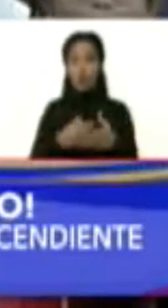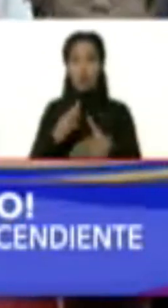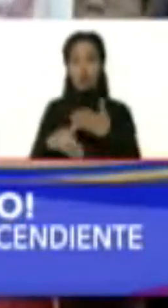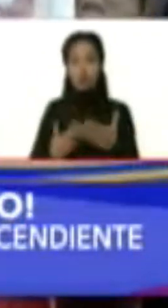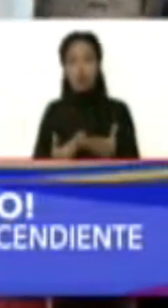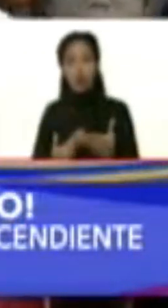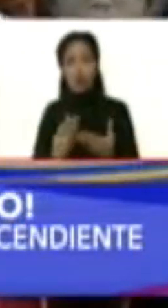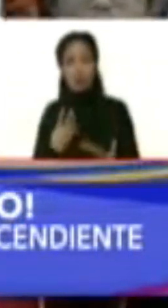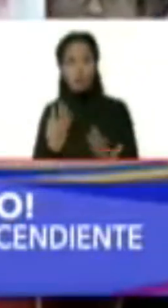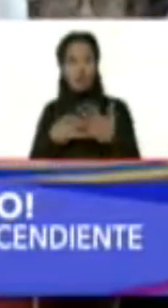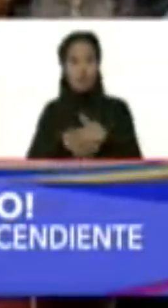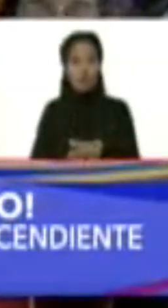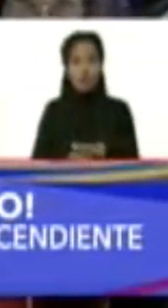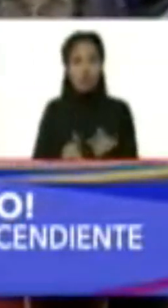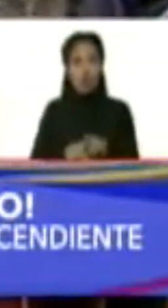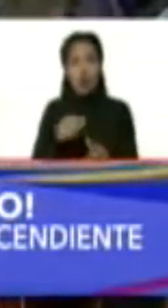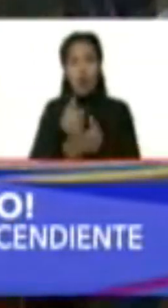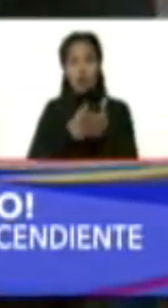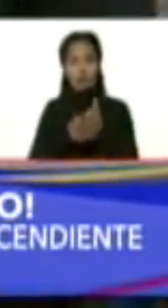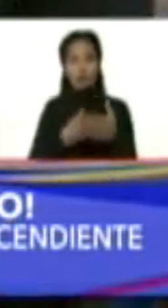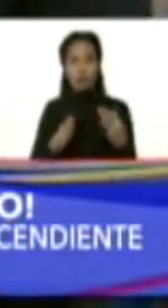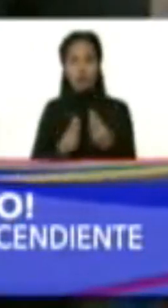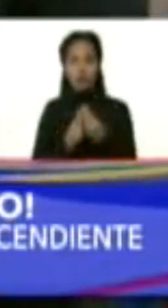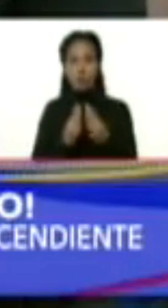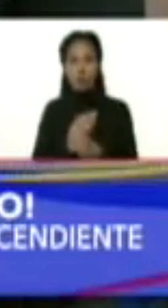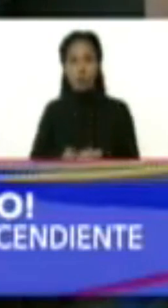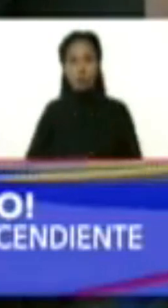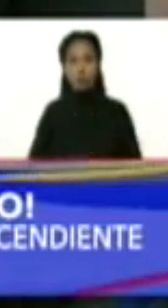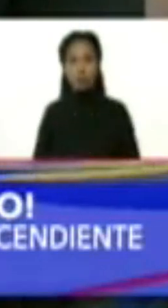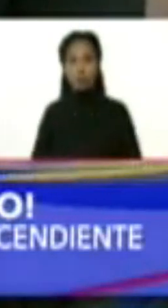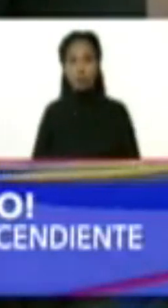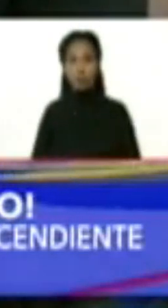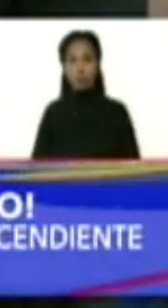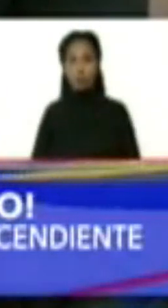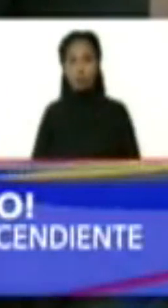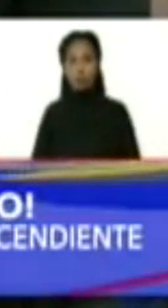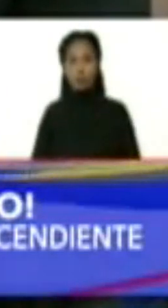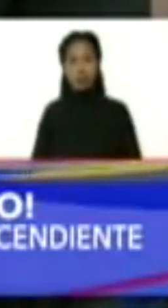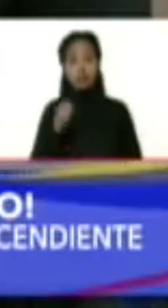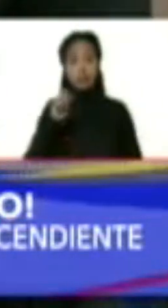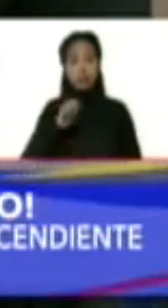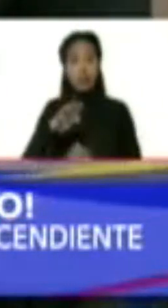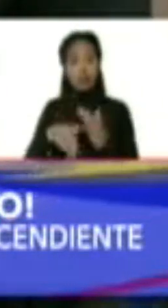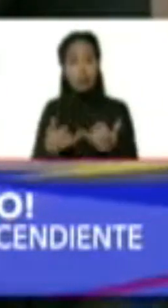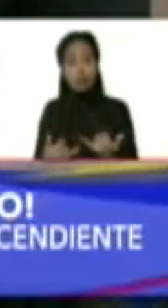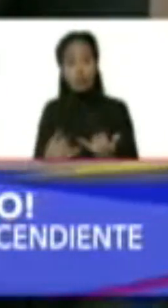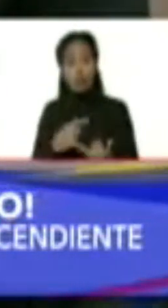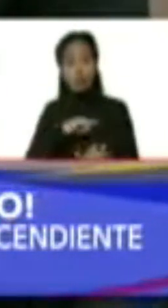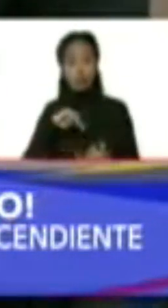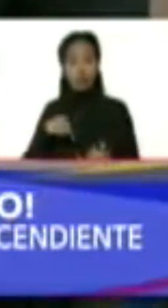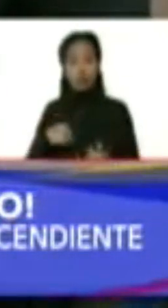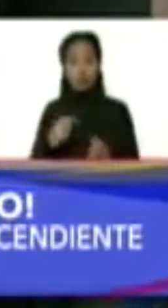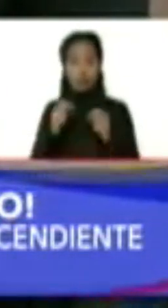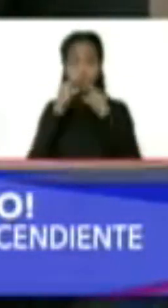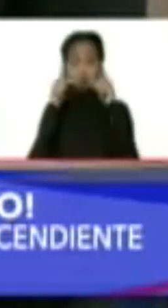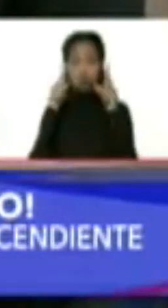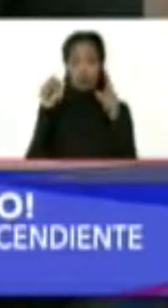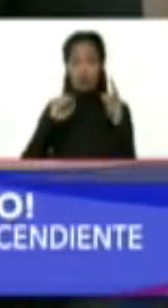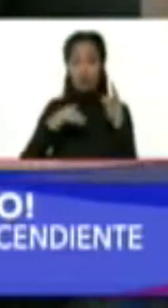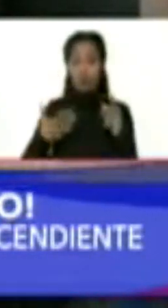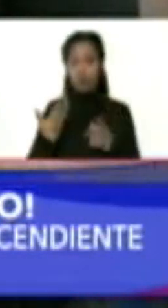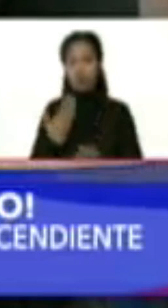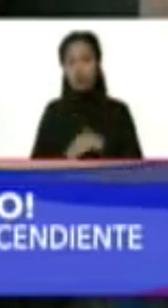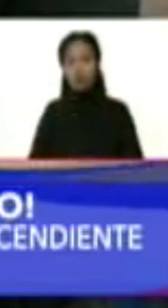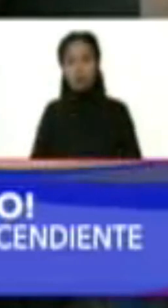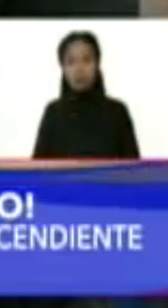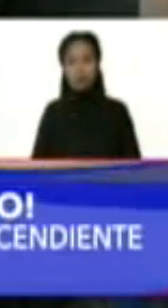estar juntos, oui, para luchar juntos. Pour nous lever campé. Sí, es el momento para despertarnos. Pour défendre